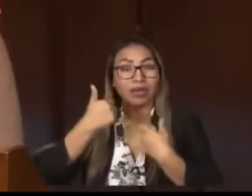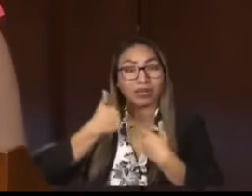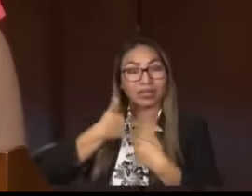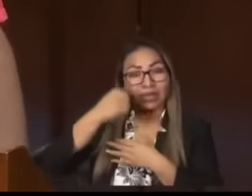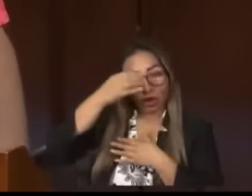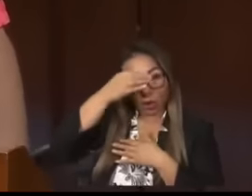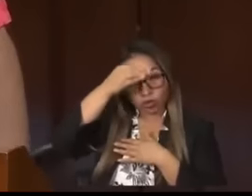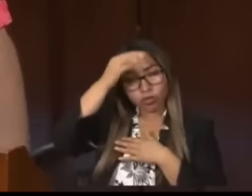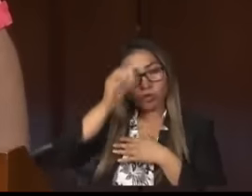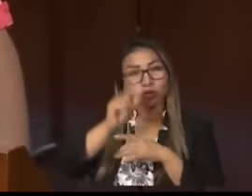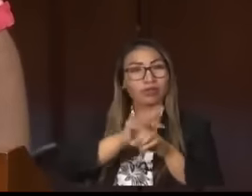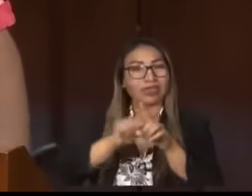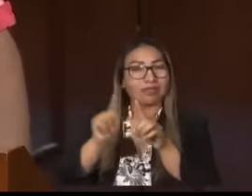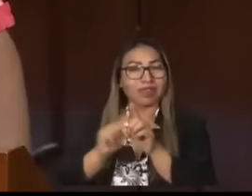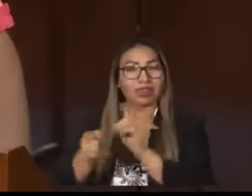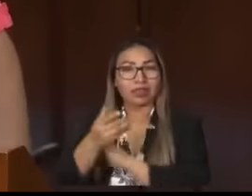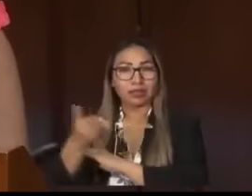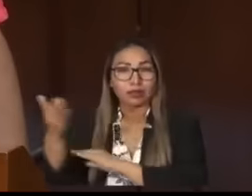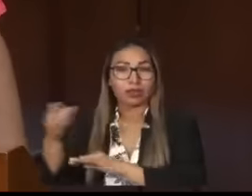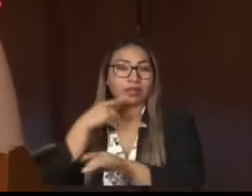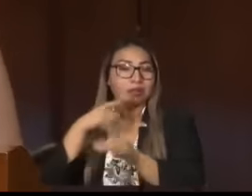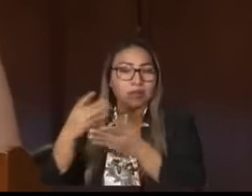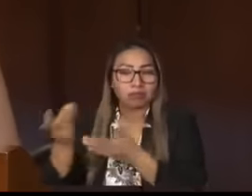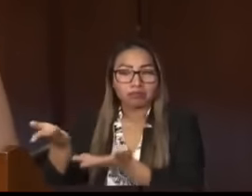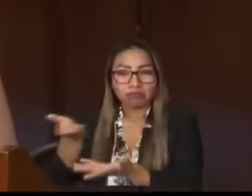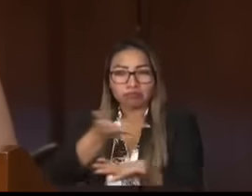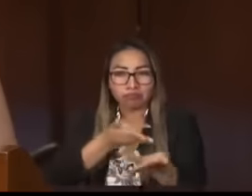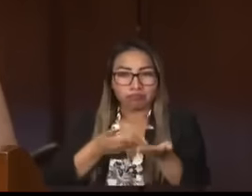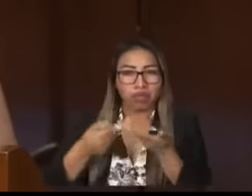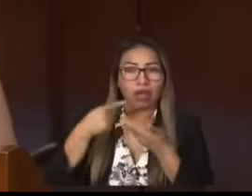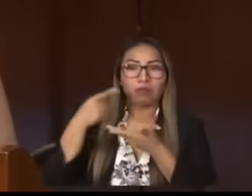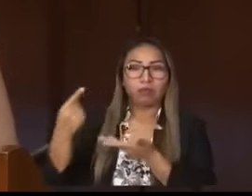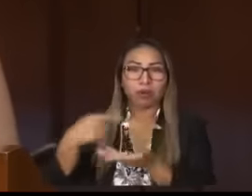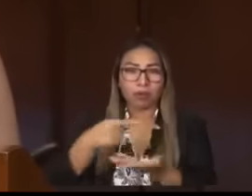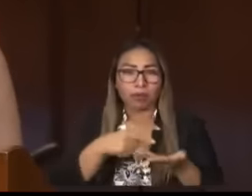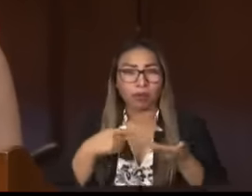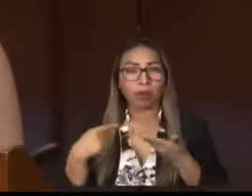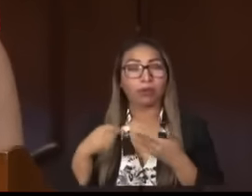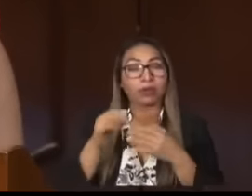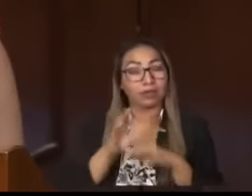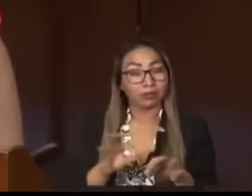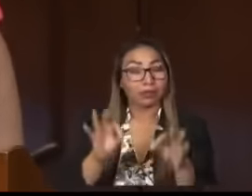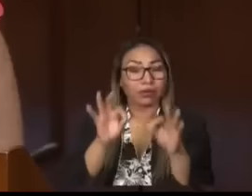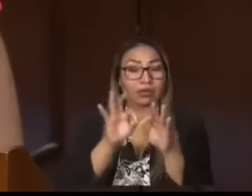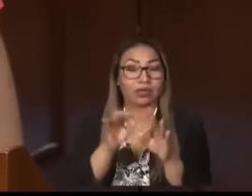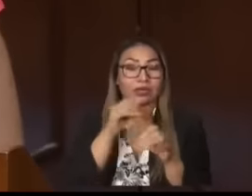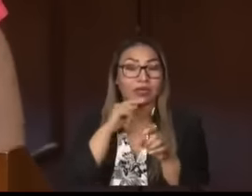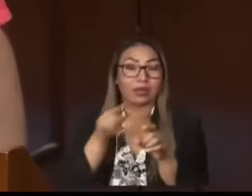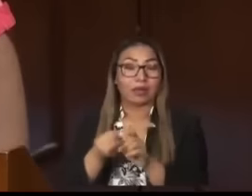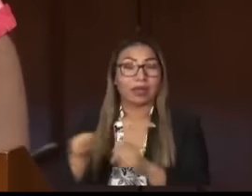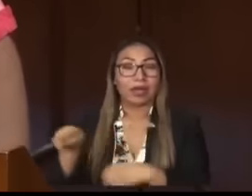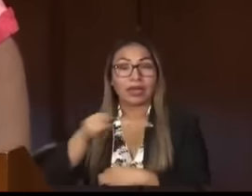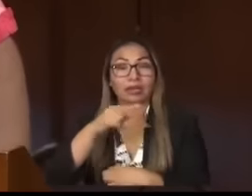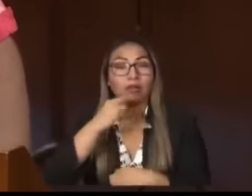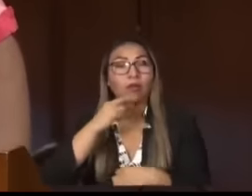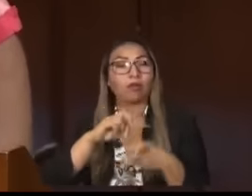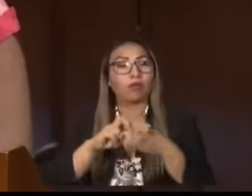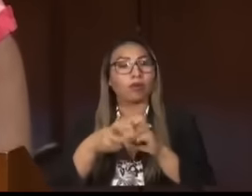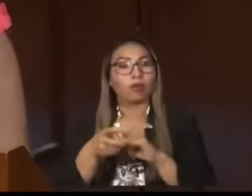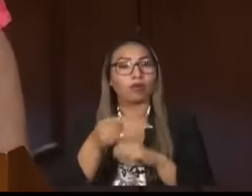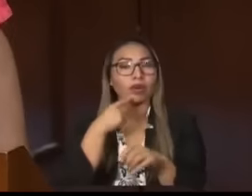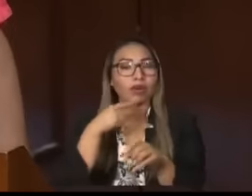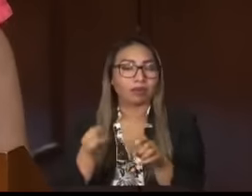sociedad panameña representada en una mesa de diálogo. Este problema es un problema